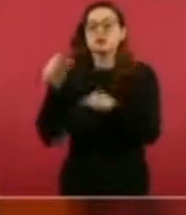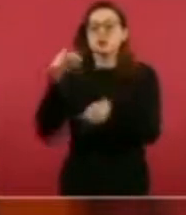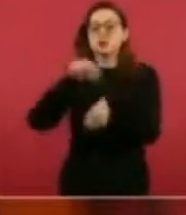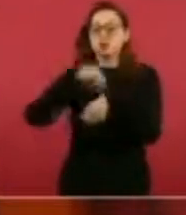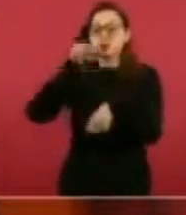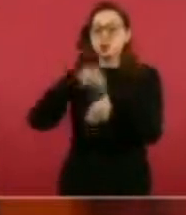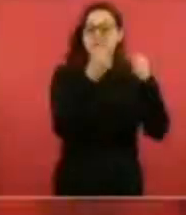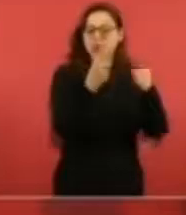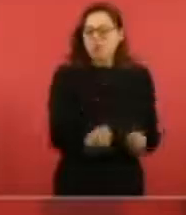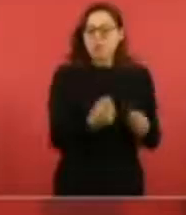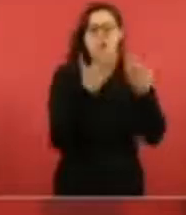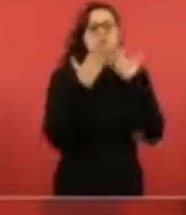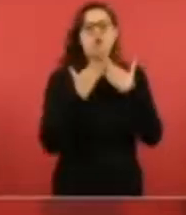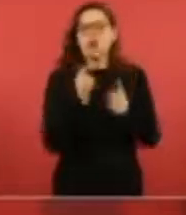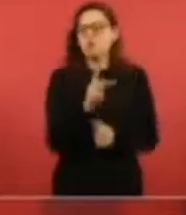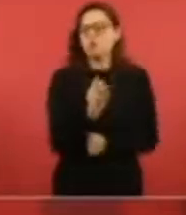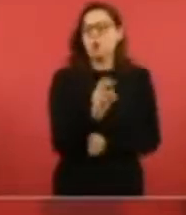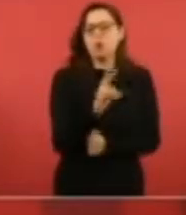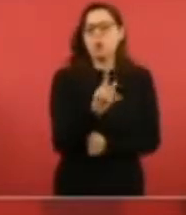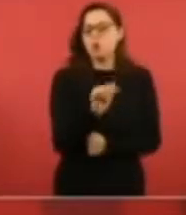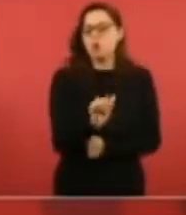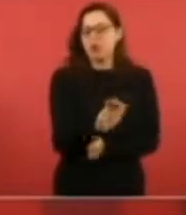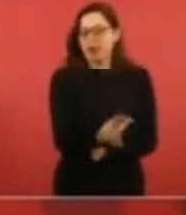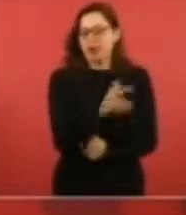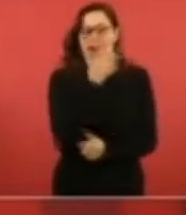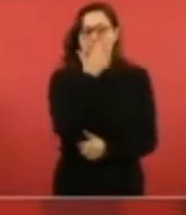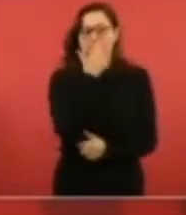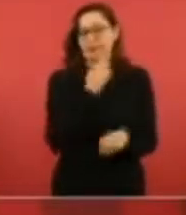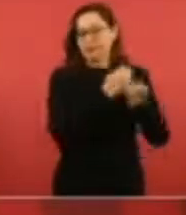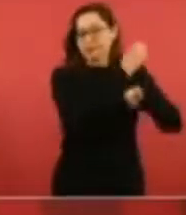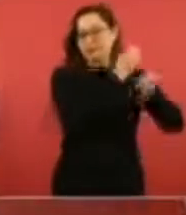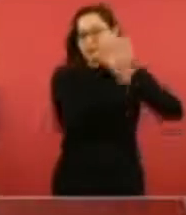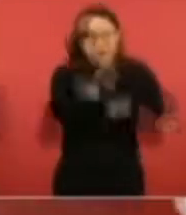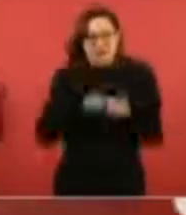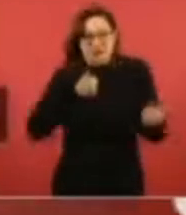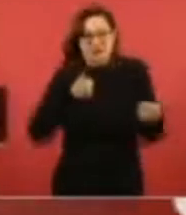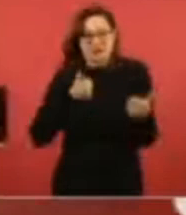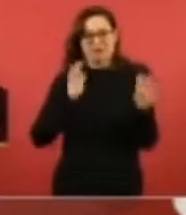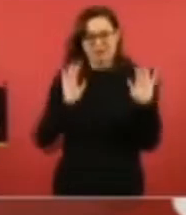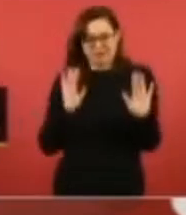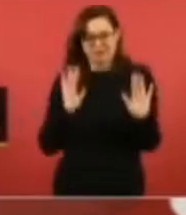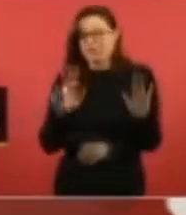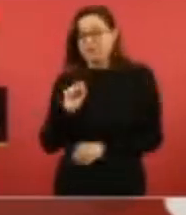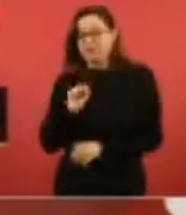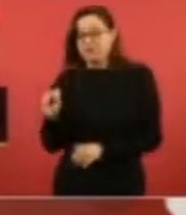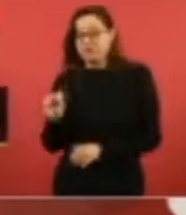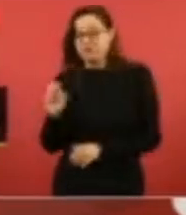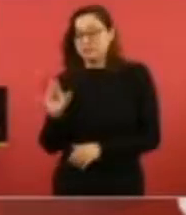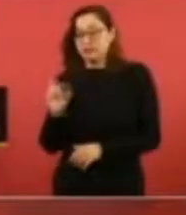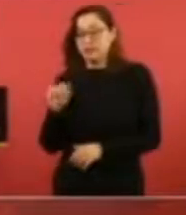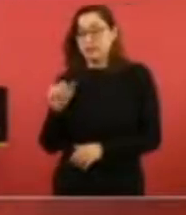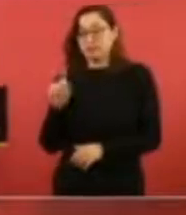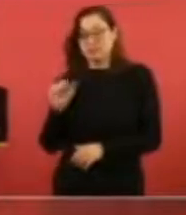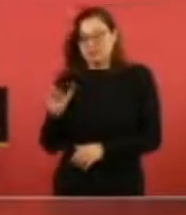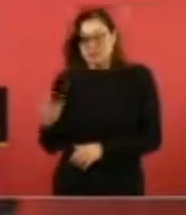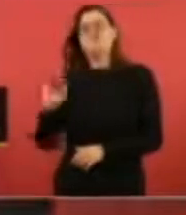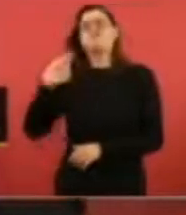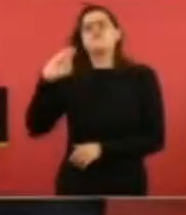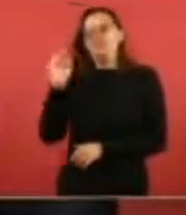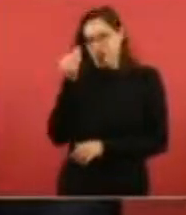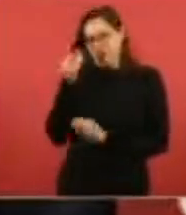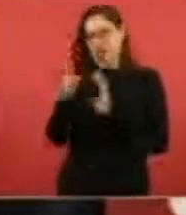medicamentos gratuitos, todos. Ahora, con el modelo IMSS-Bienestar, se está levantando el nuevo sistema de